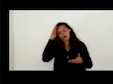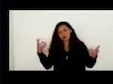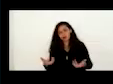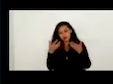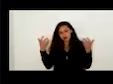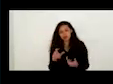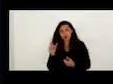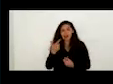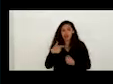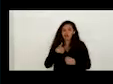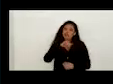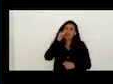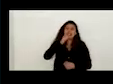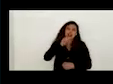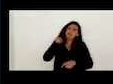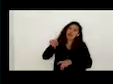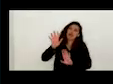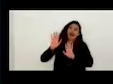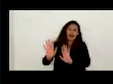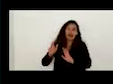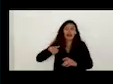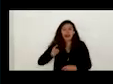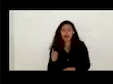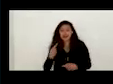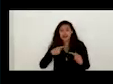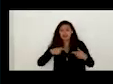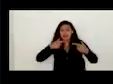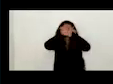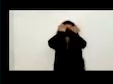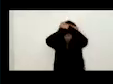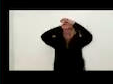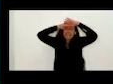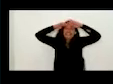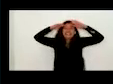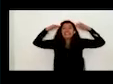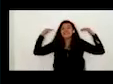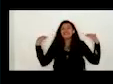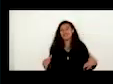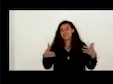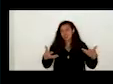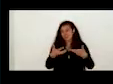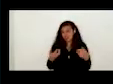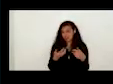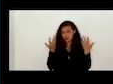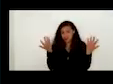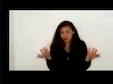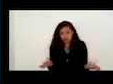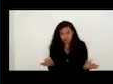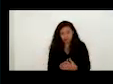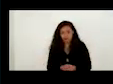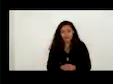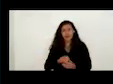la que tenemos ahí siempre, pero la gente termina por hartarse la lechuga. Pero si en